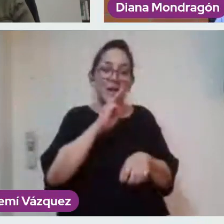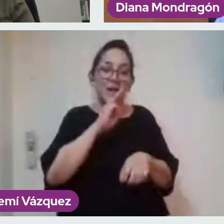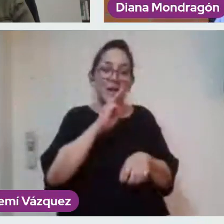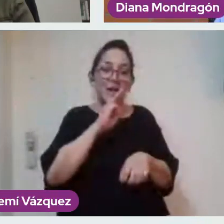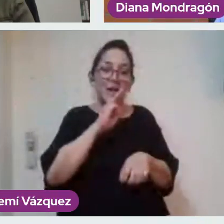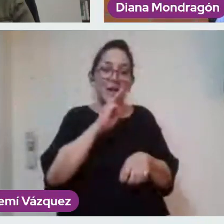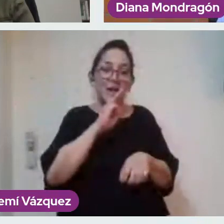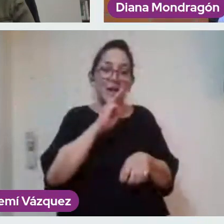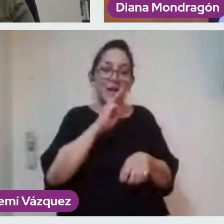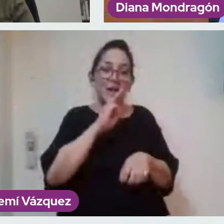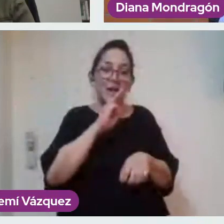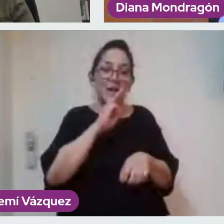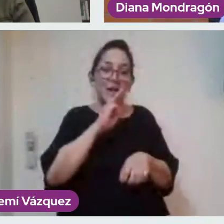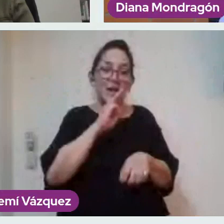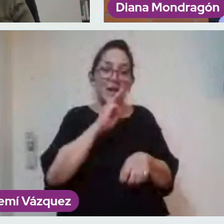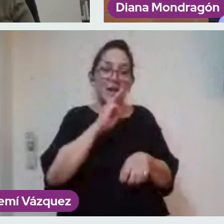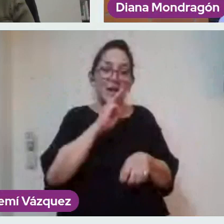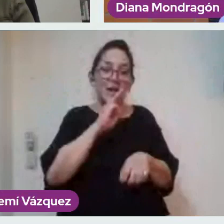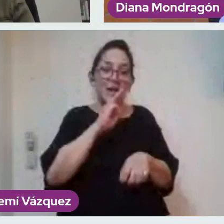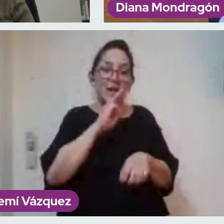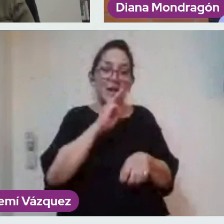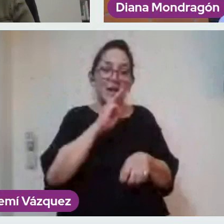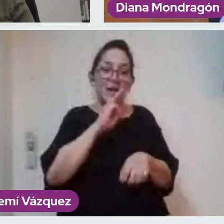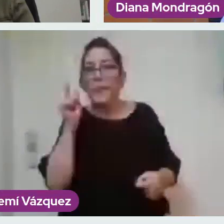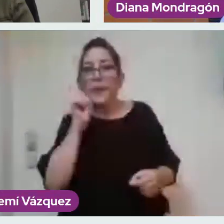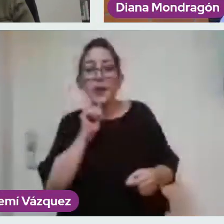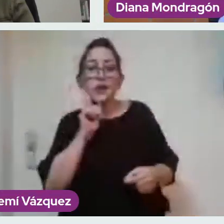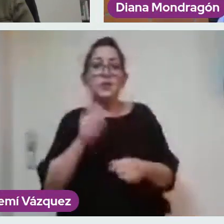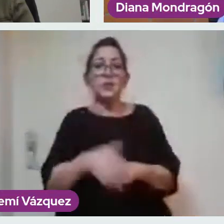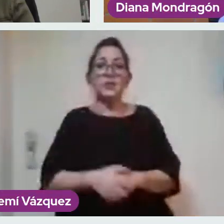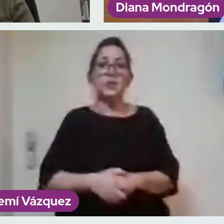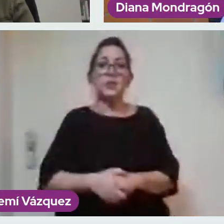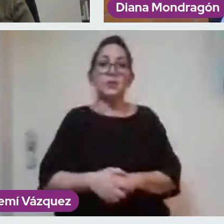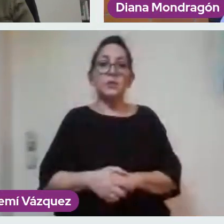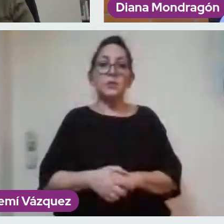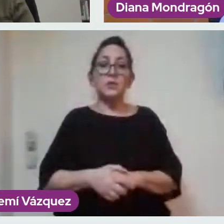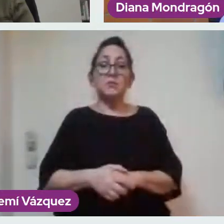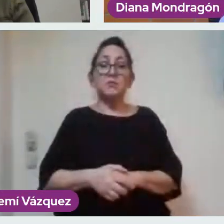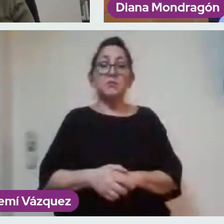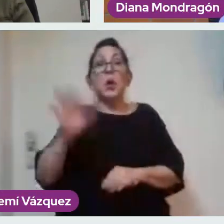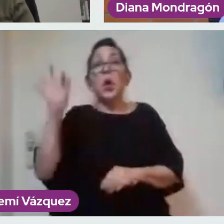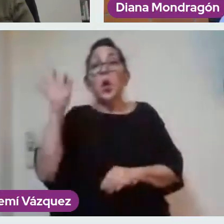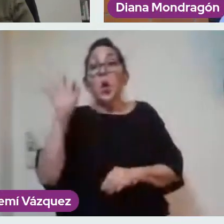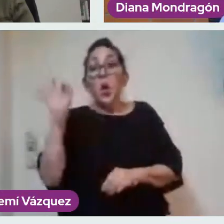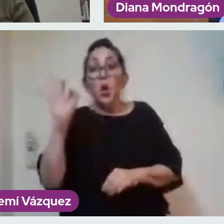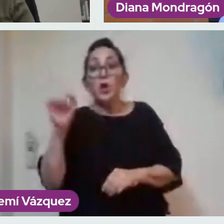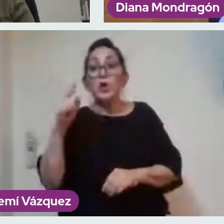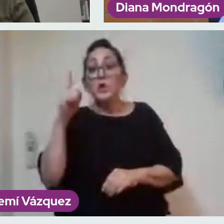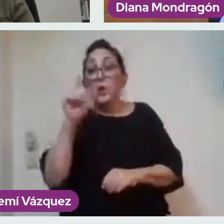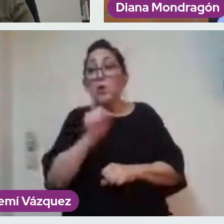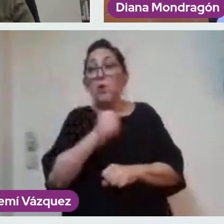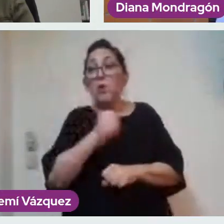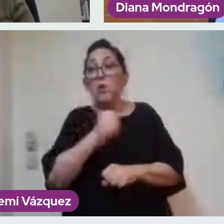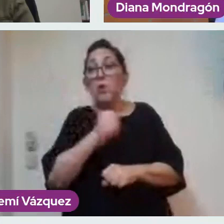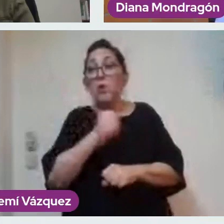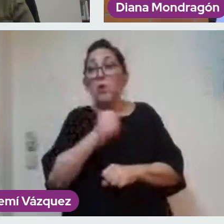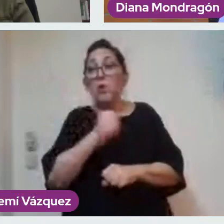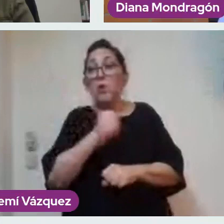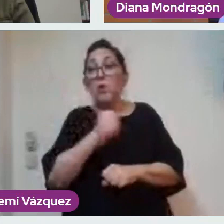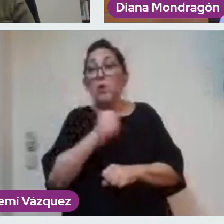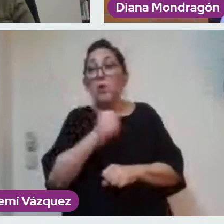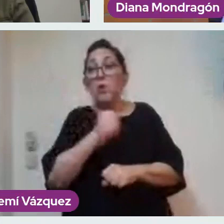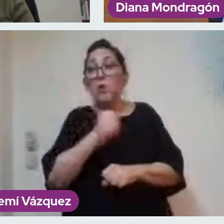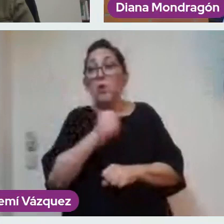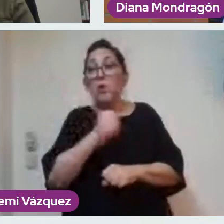también poder implementar esto que mencionaban, a lo mejor una vez a la semana, poder revisar estos diarios, poder proponer a